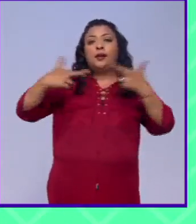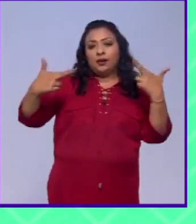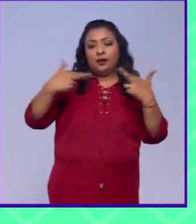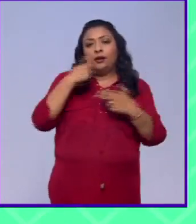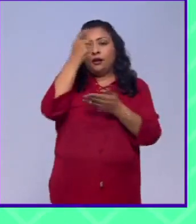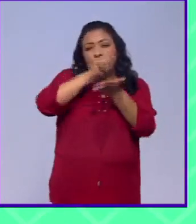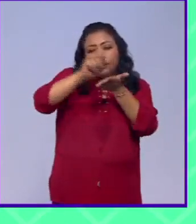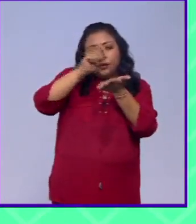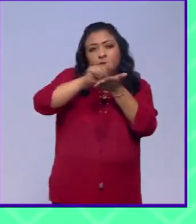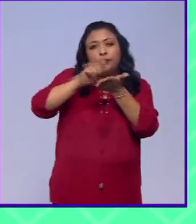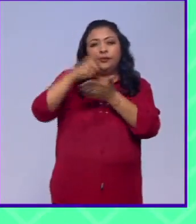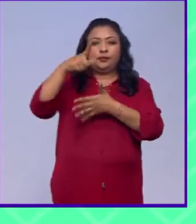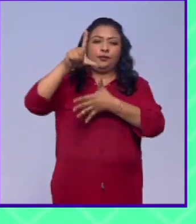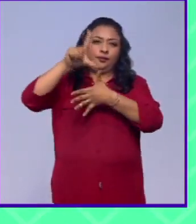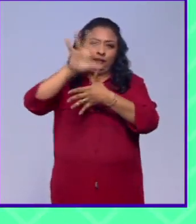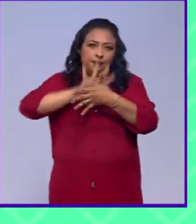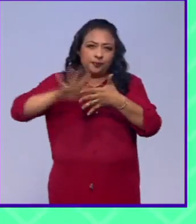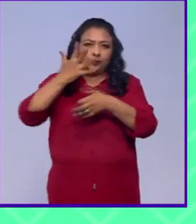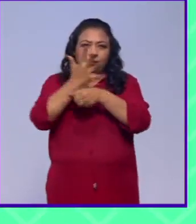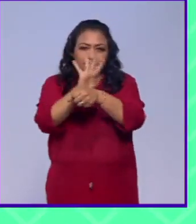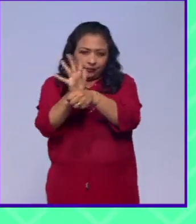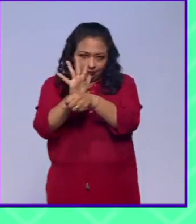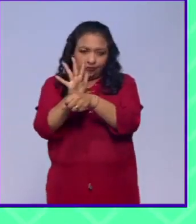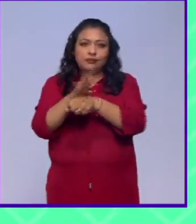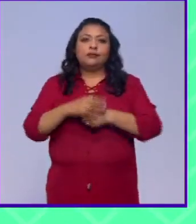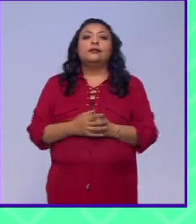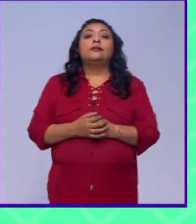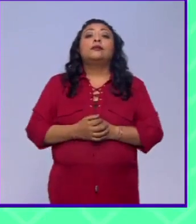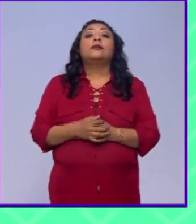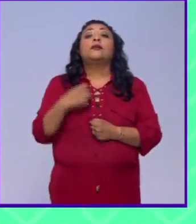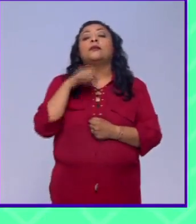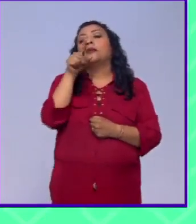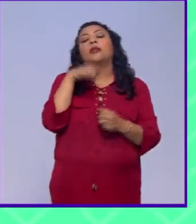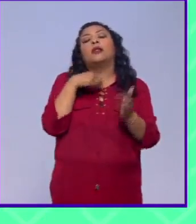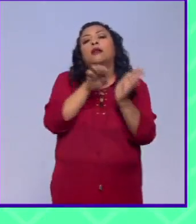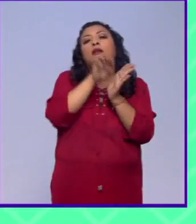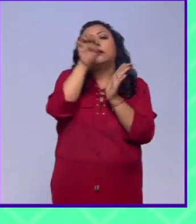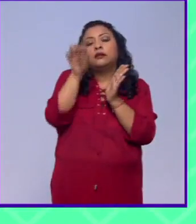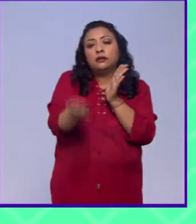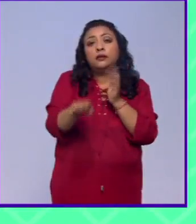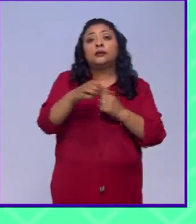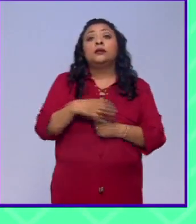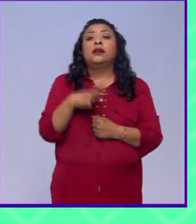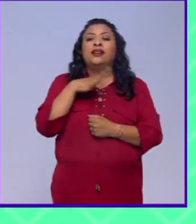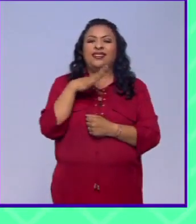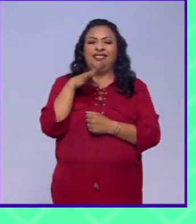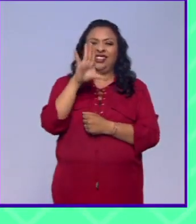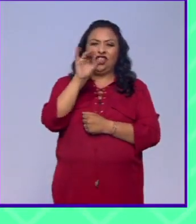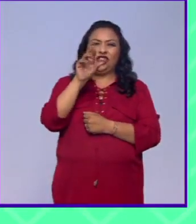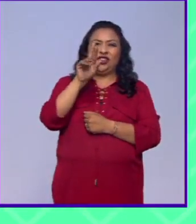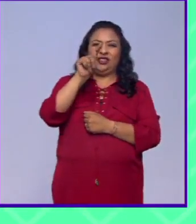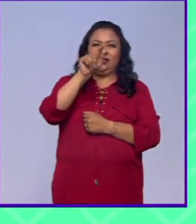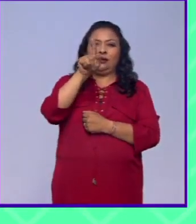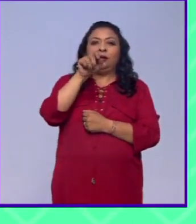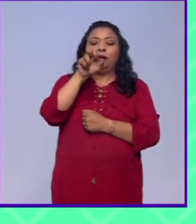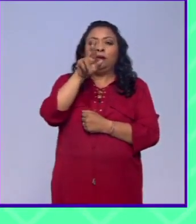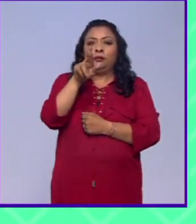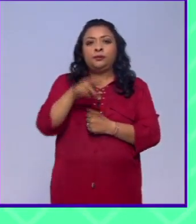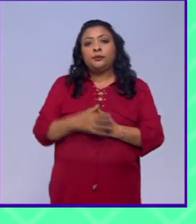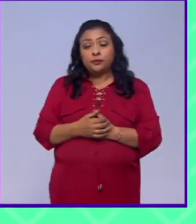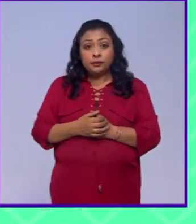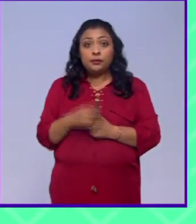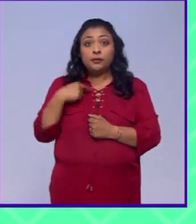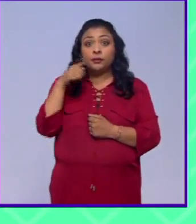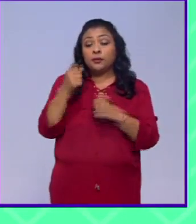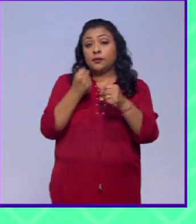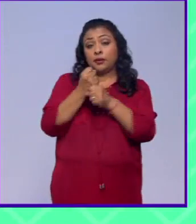escritores del boom latinoamericano con el cineasta surrealista. También, por ejemplo, con Cortázar. Julio Cortázar,